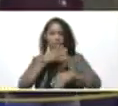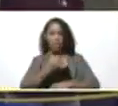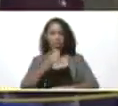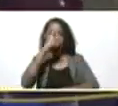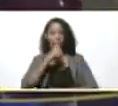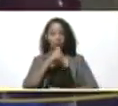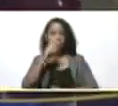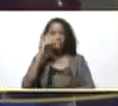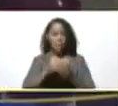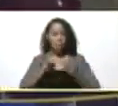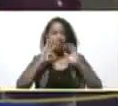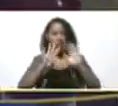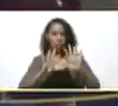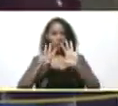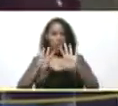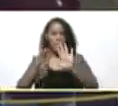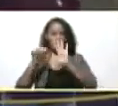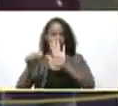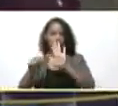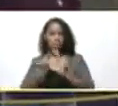año 1996.